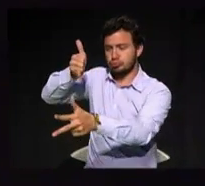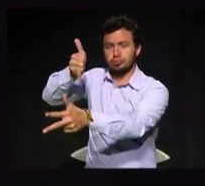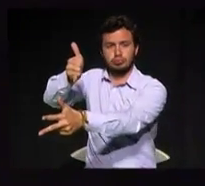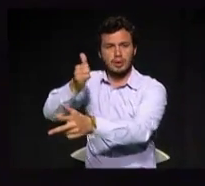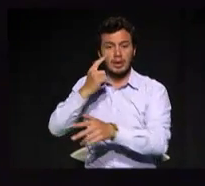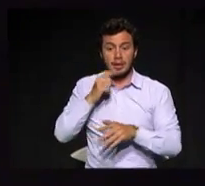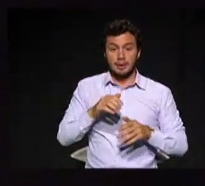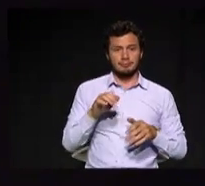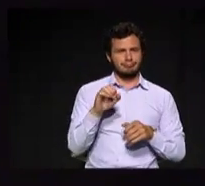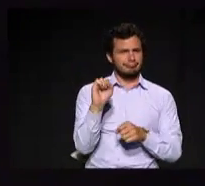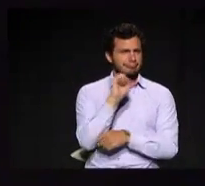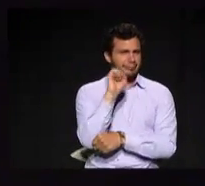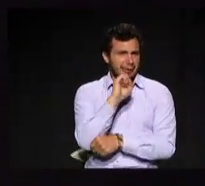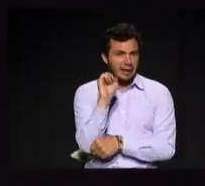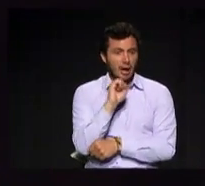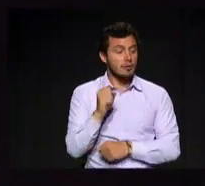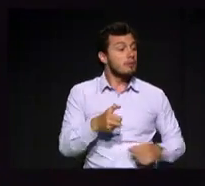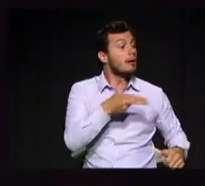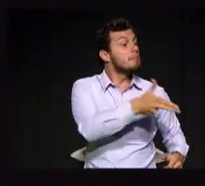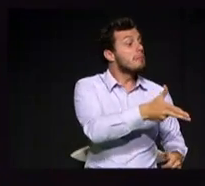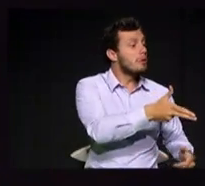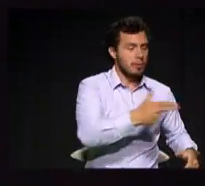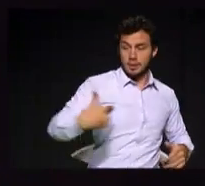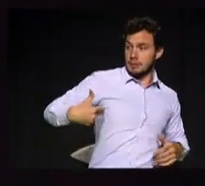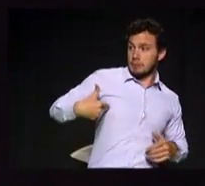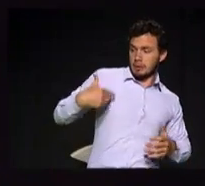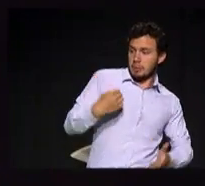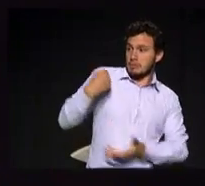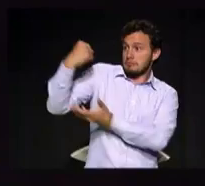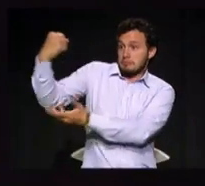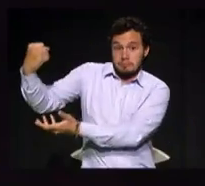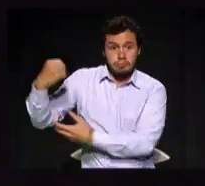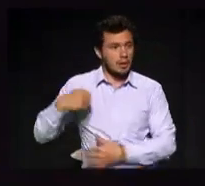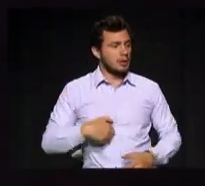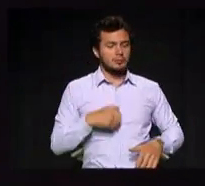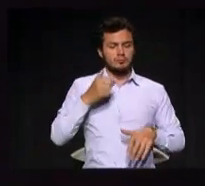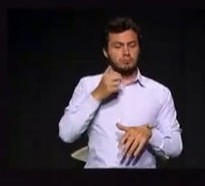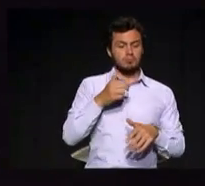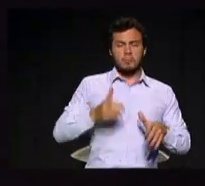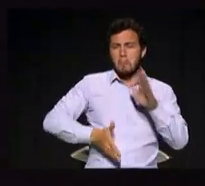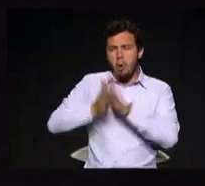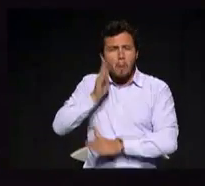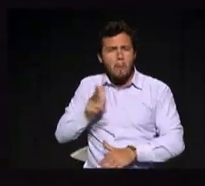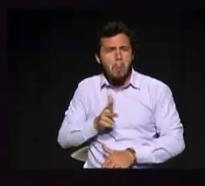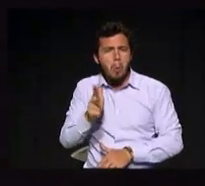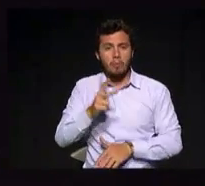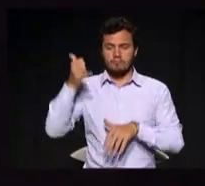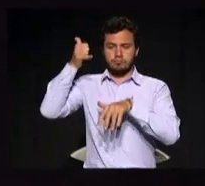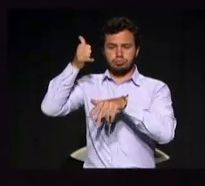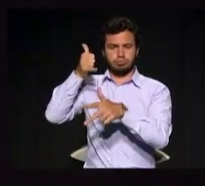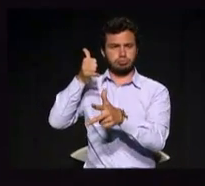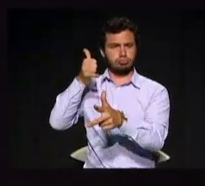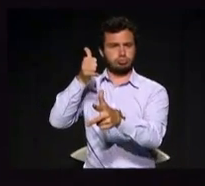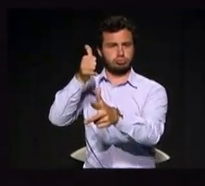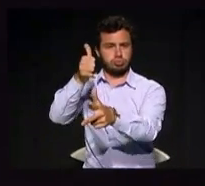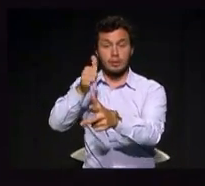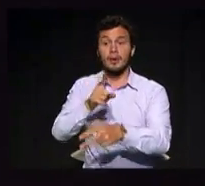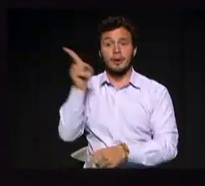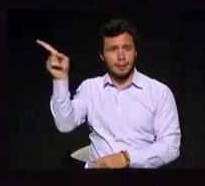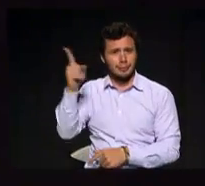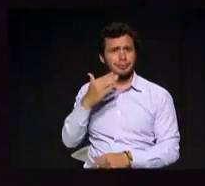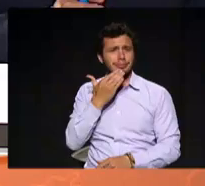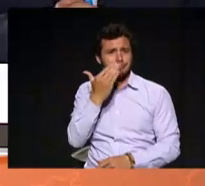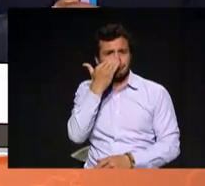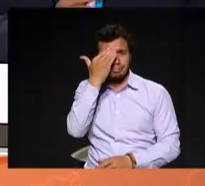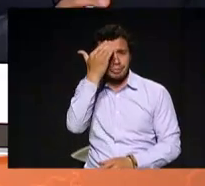tecnología hoy se está utilizando en israel yo fui precisamente a visitarla antes de venir a iniciar este proceso para la alcaldía de medellín la vamos a